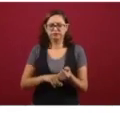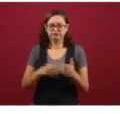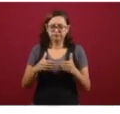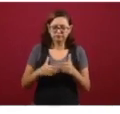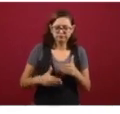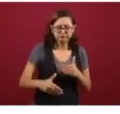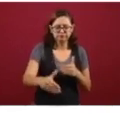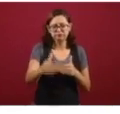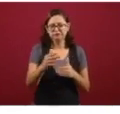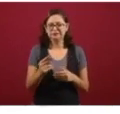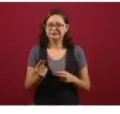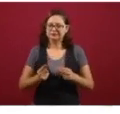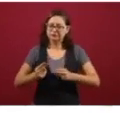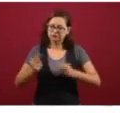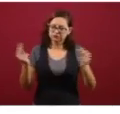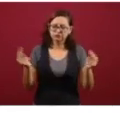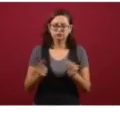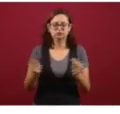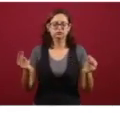de verano.